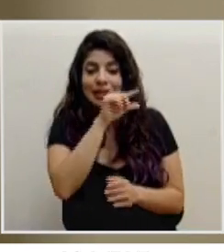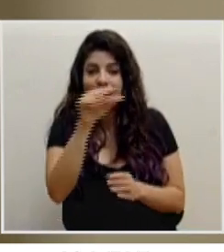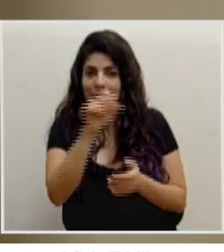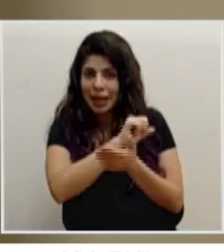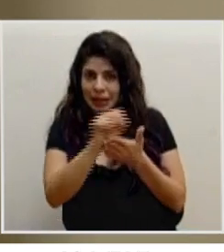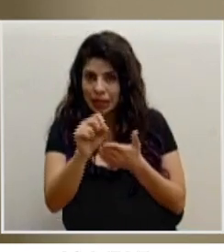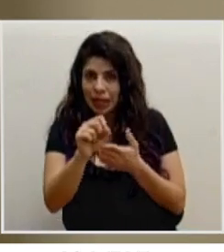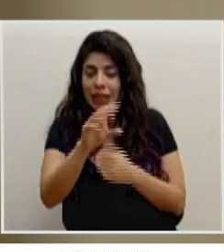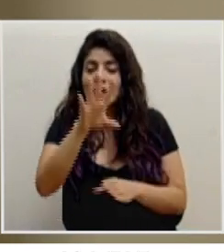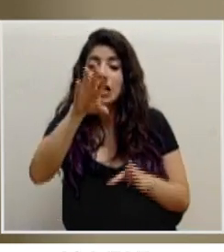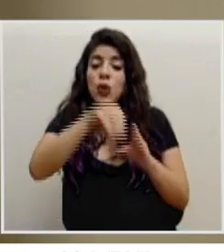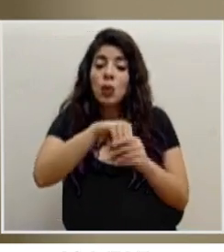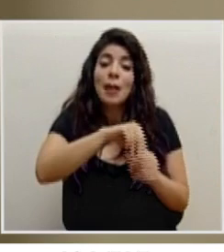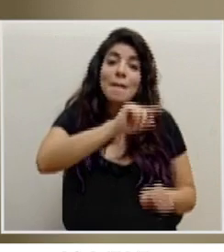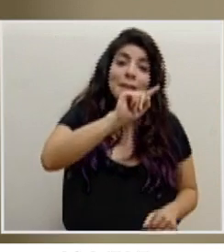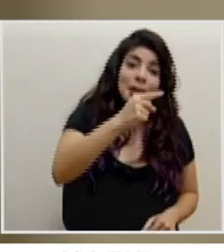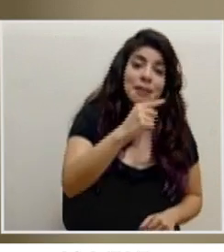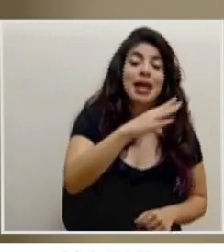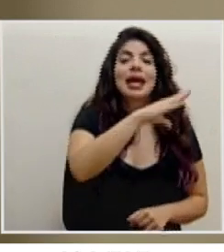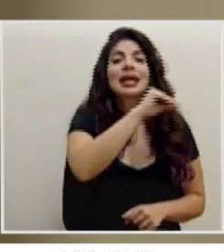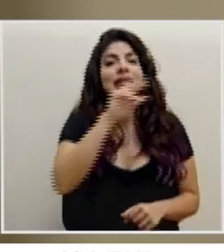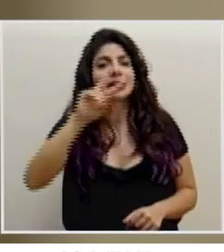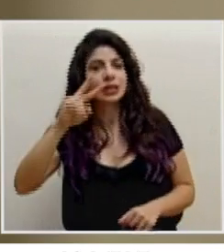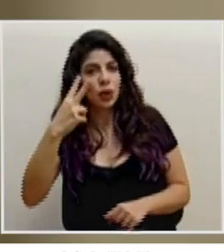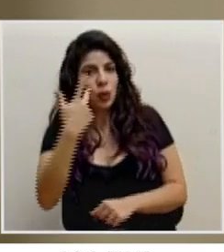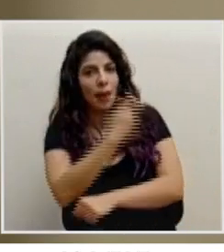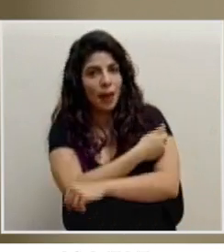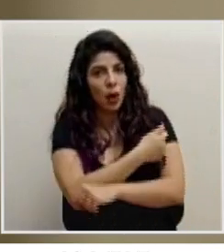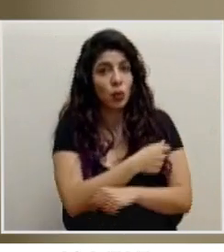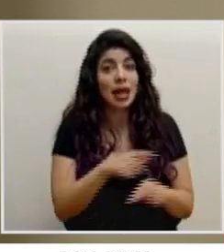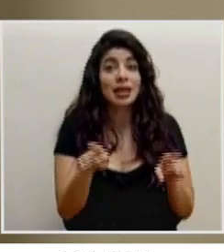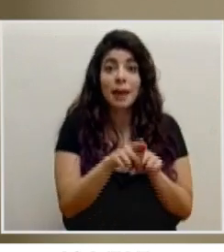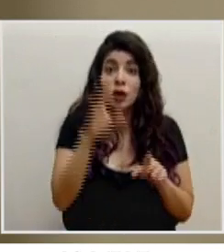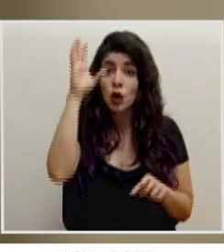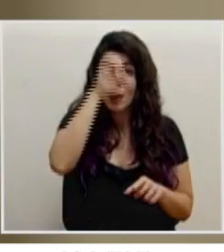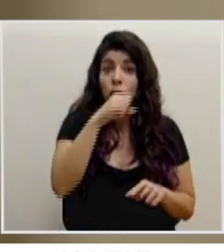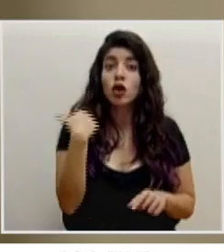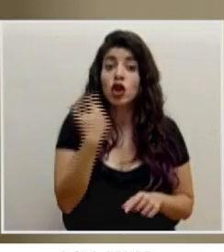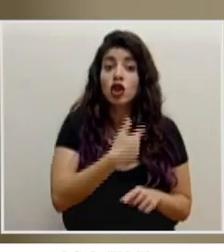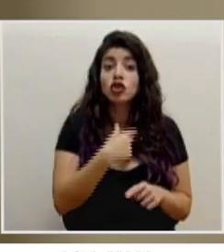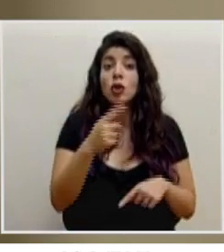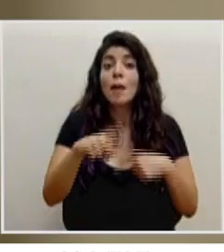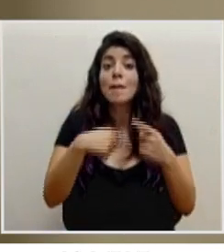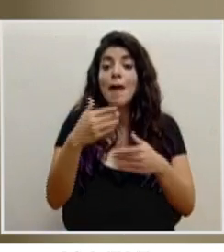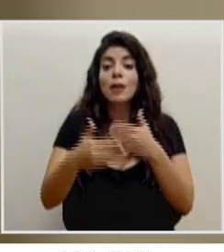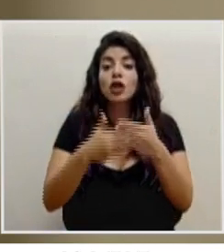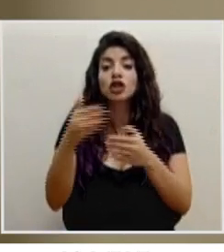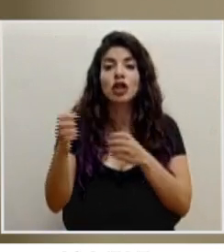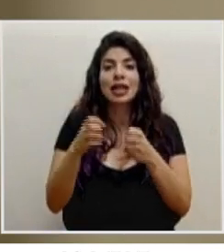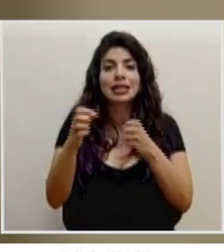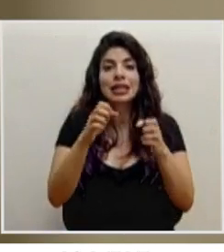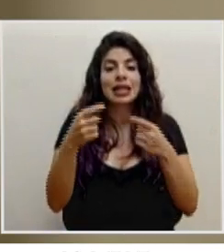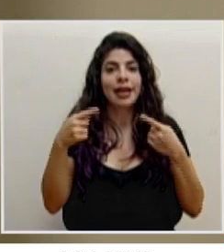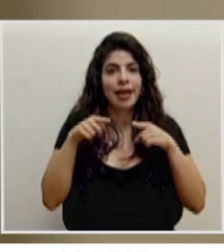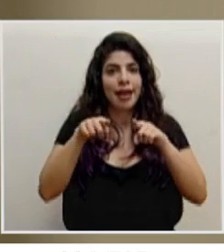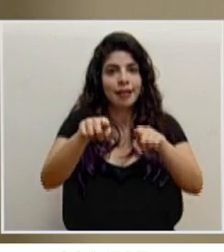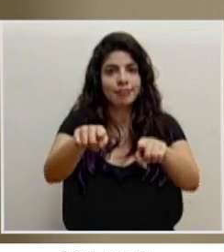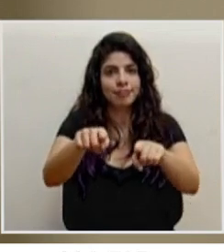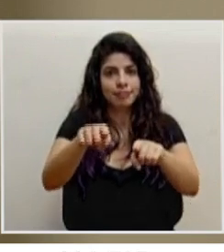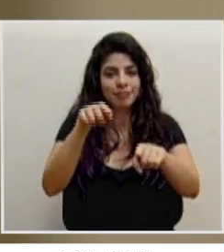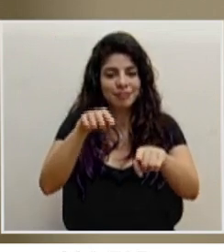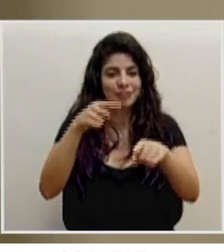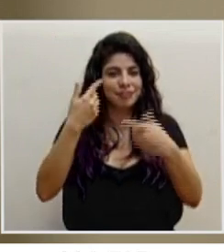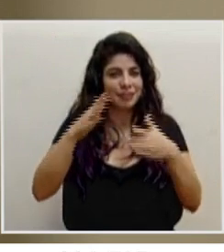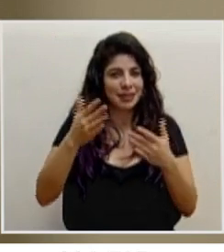Santa, incluyendo tanto primeras como segundas dosis, y considerando que vamos a estar en un proceso de estrategia mixta, ¿verdad?, que es lo que